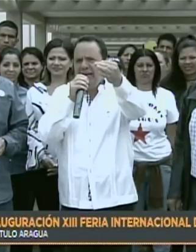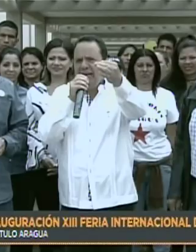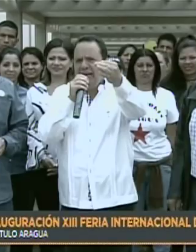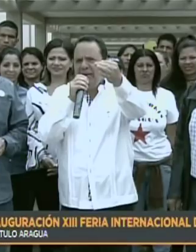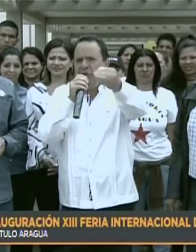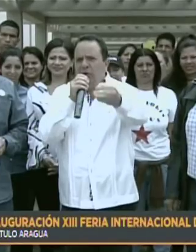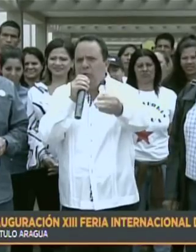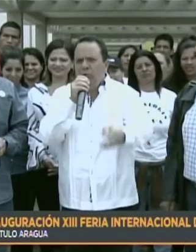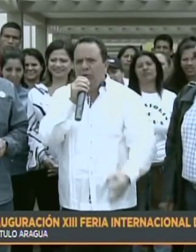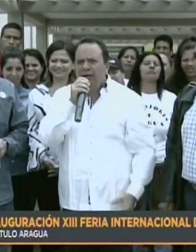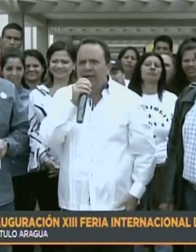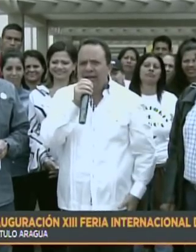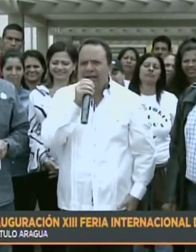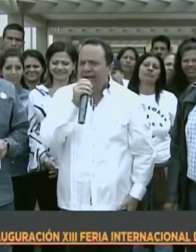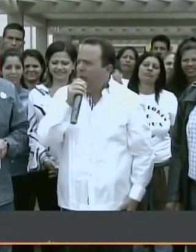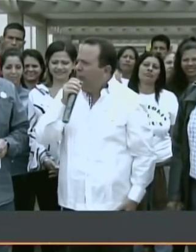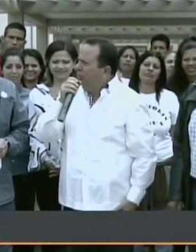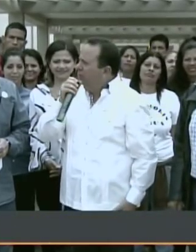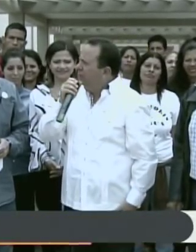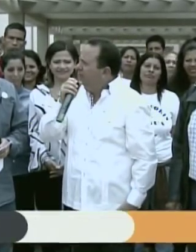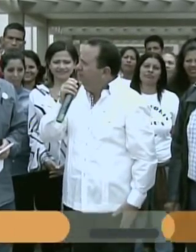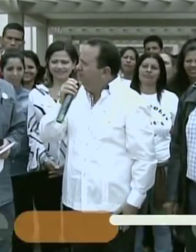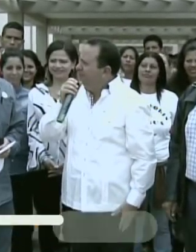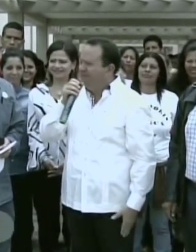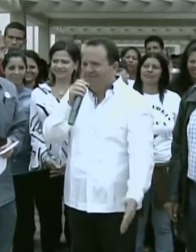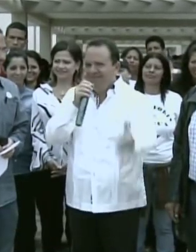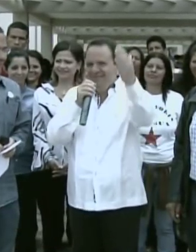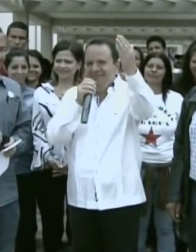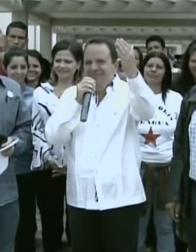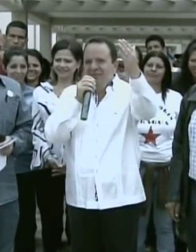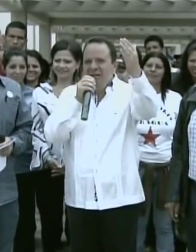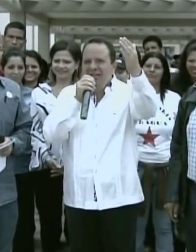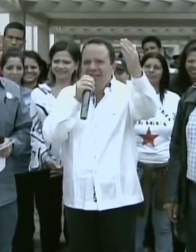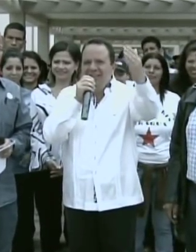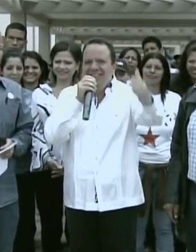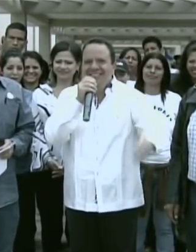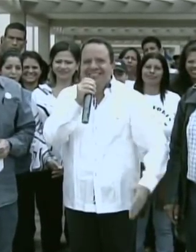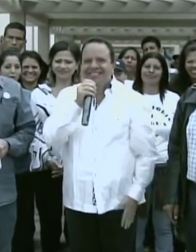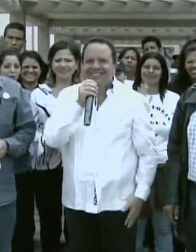Cultural La Aragua Potencia. Feliz tarde.